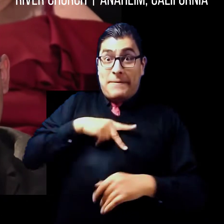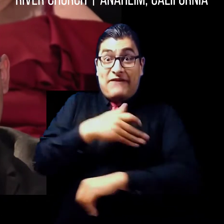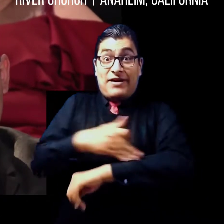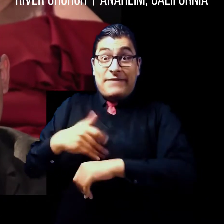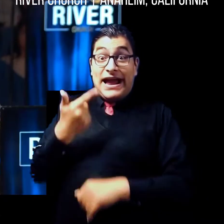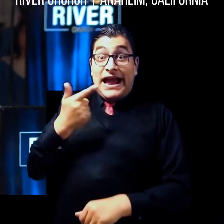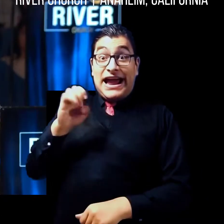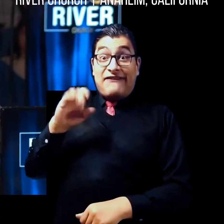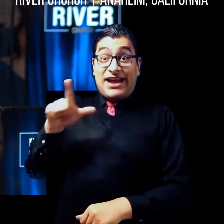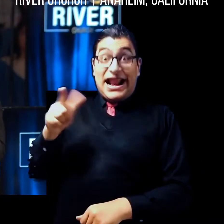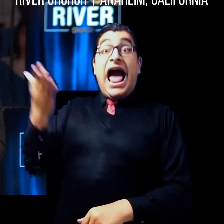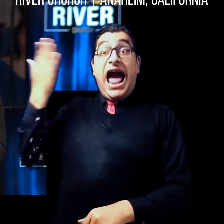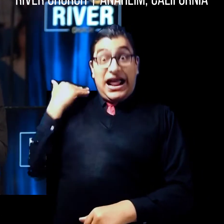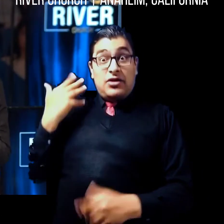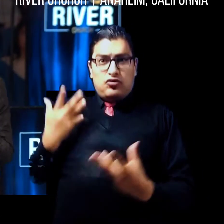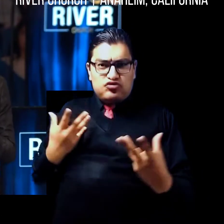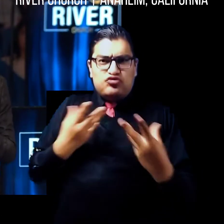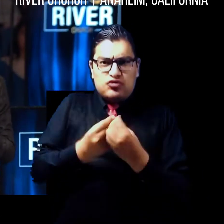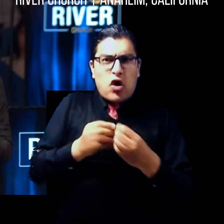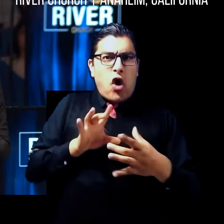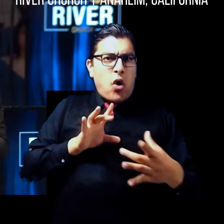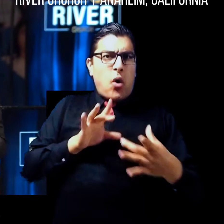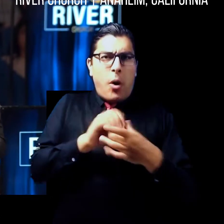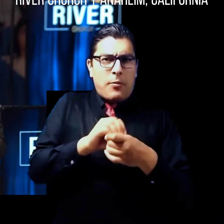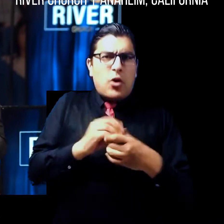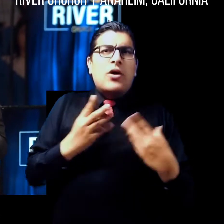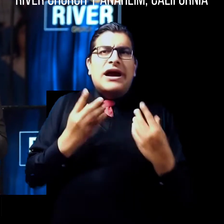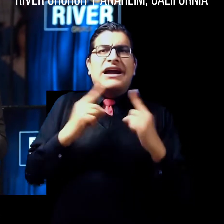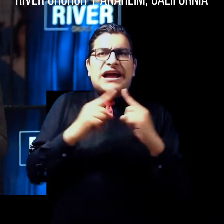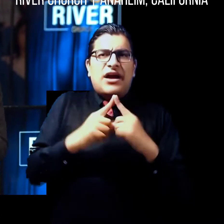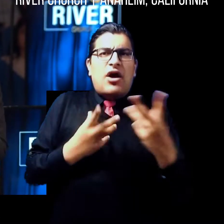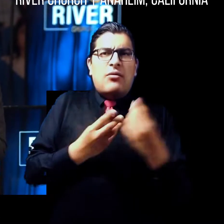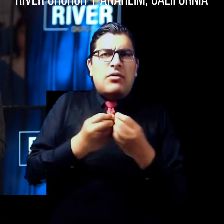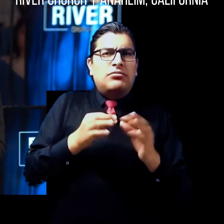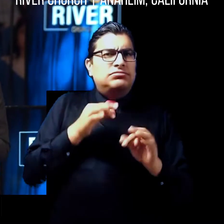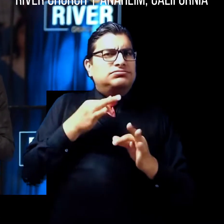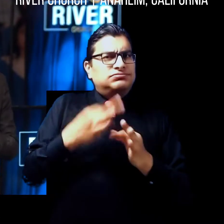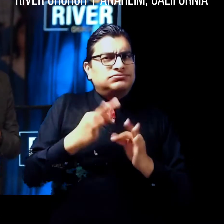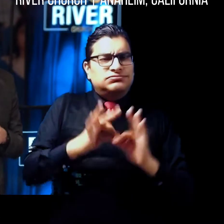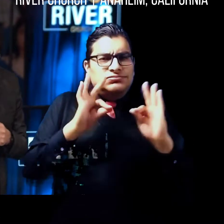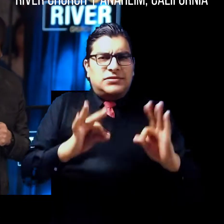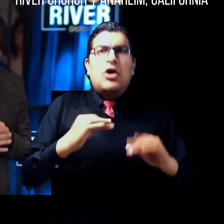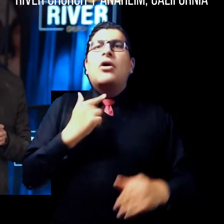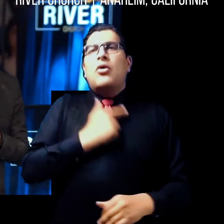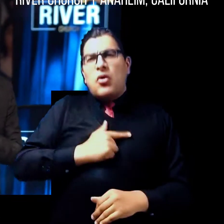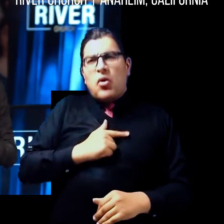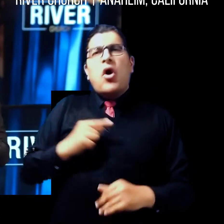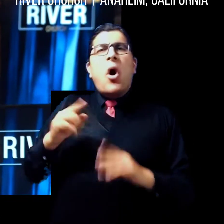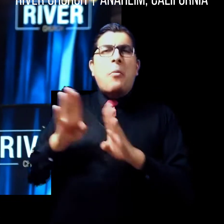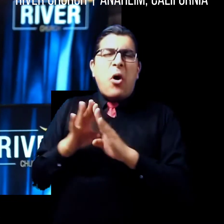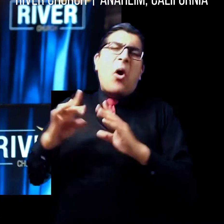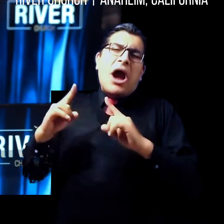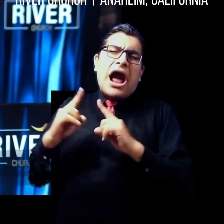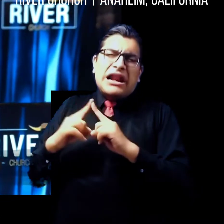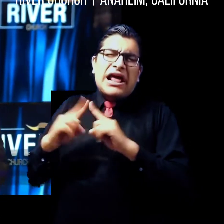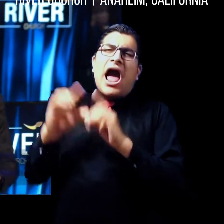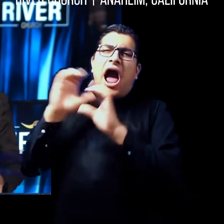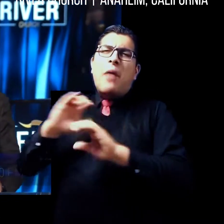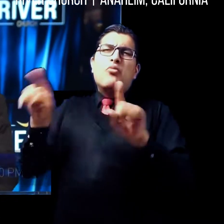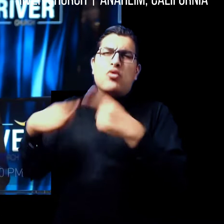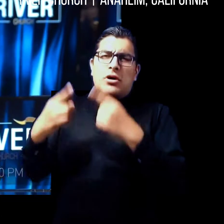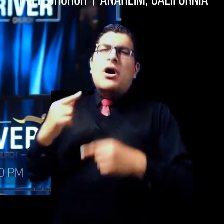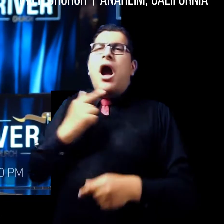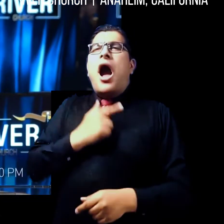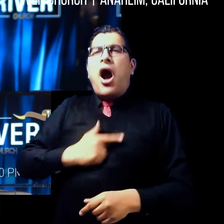Gebel, a seguir congregándonos, a ser fieles. Incluso comenzó a gustarme la música de la iglesia, amábamos servir